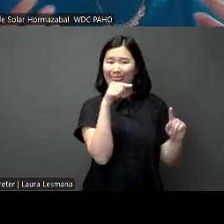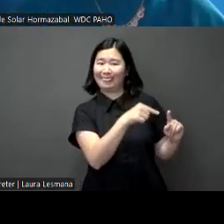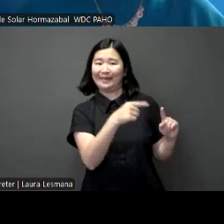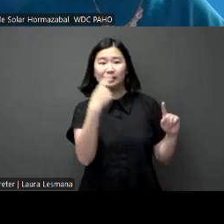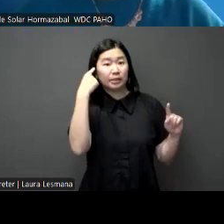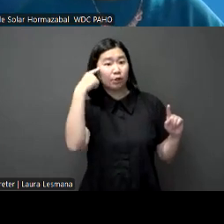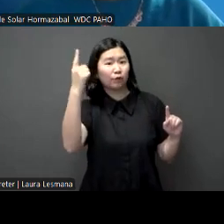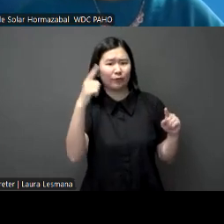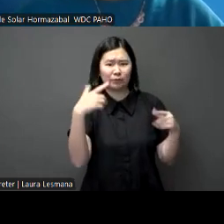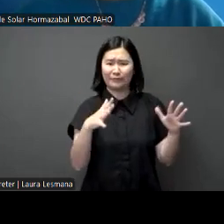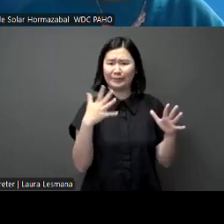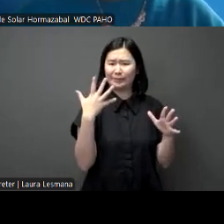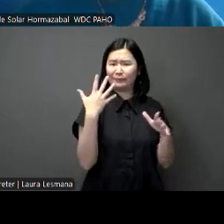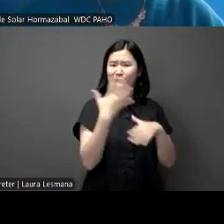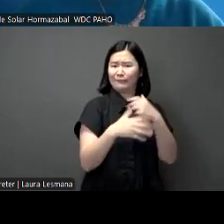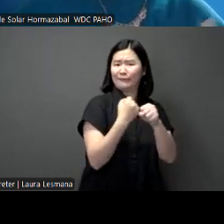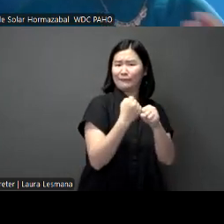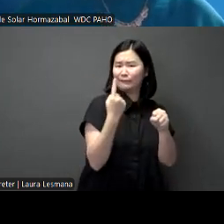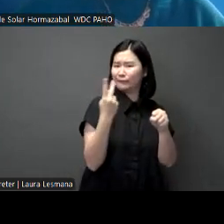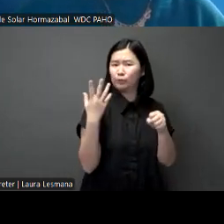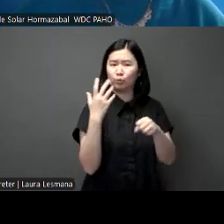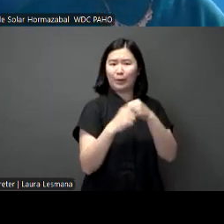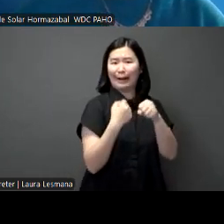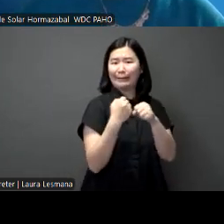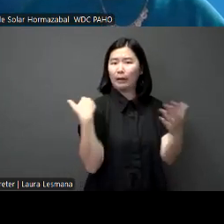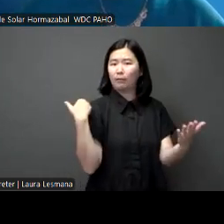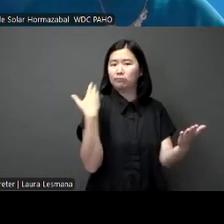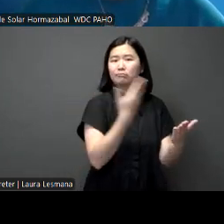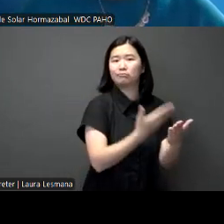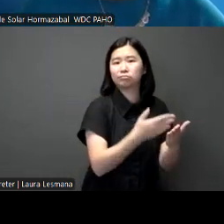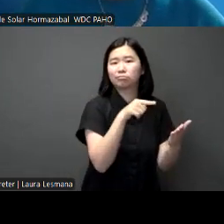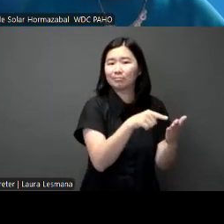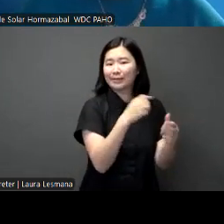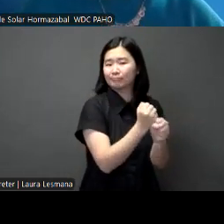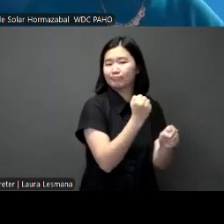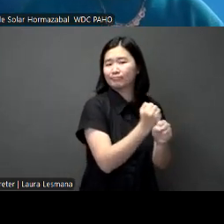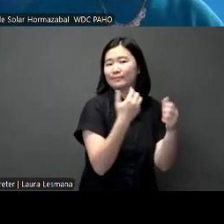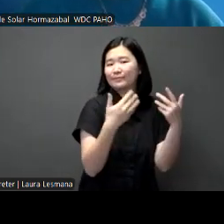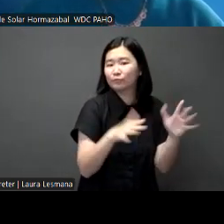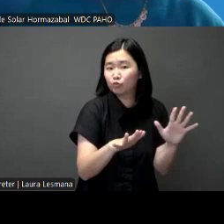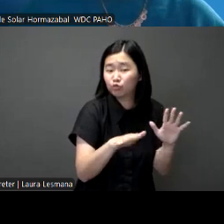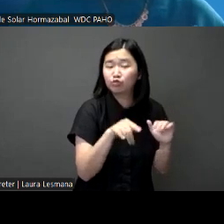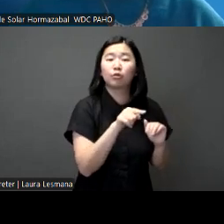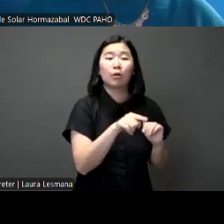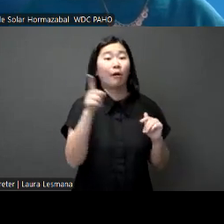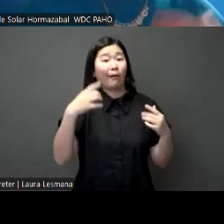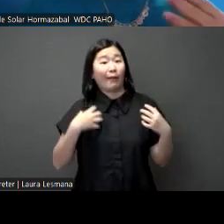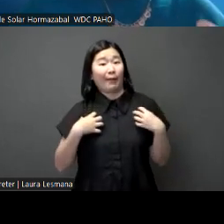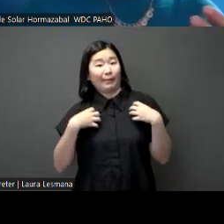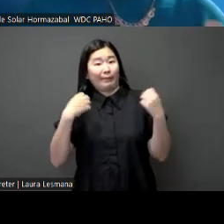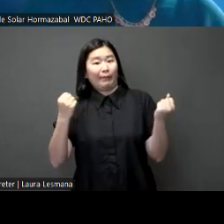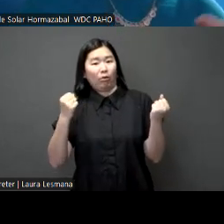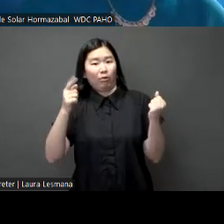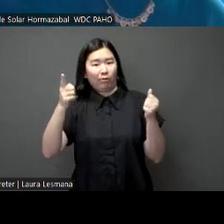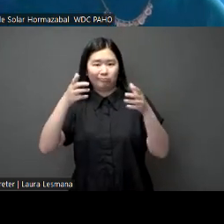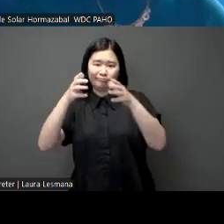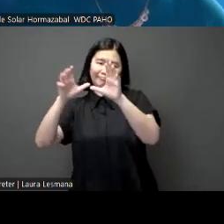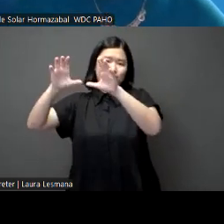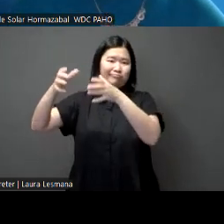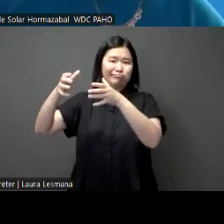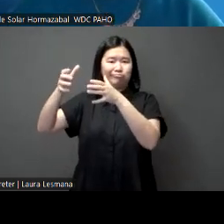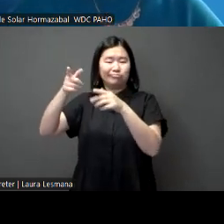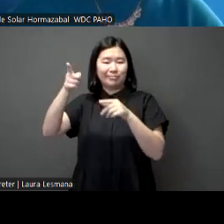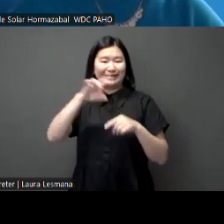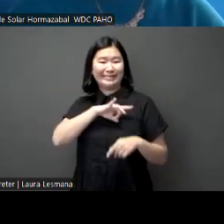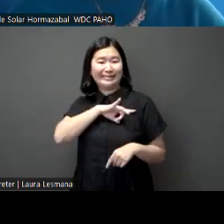en la gestión de los servicios, ¿no? Es una herramienta que no te dice qué hacer, que no te ayuda a descubrir, te ayuda a descubrir qué hacer